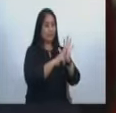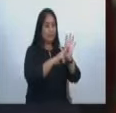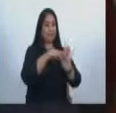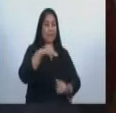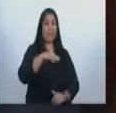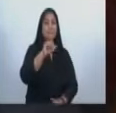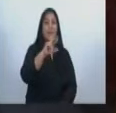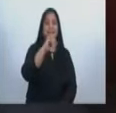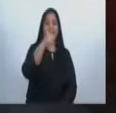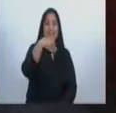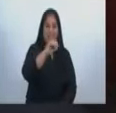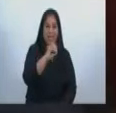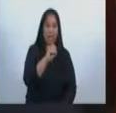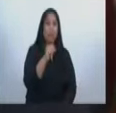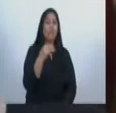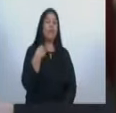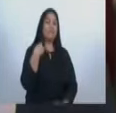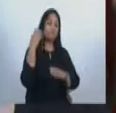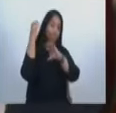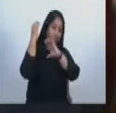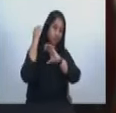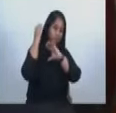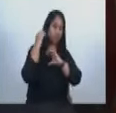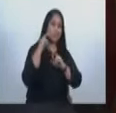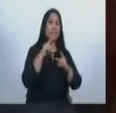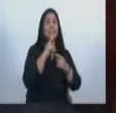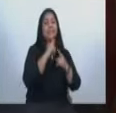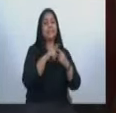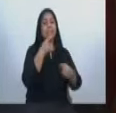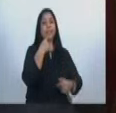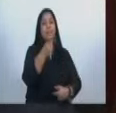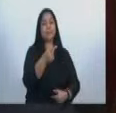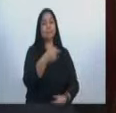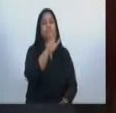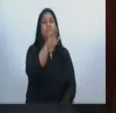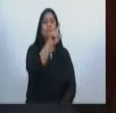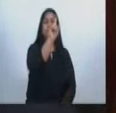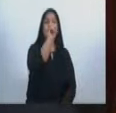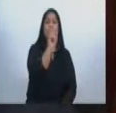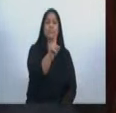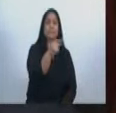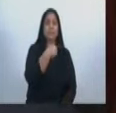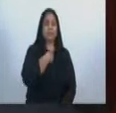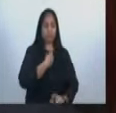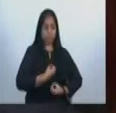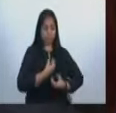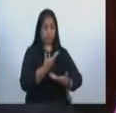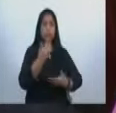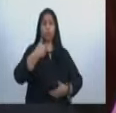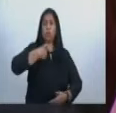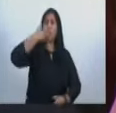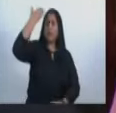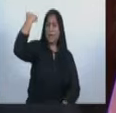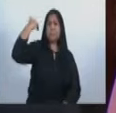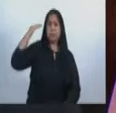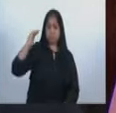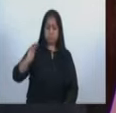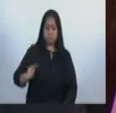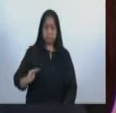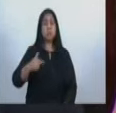Gálvez de Guatemala bien así brevemente déjeme comentarle señor presidente que yo de niño soñé ser un